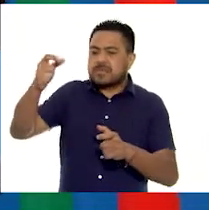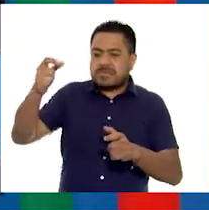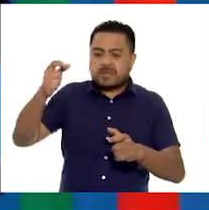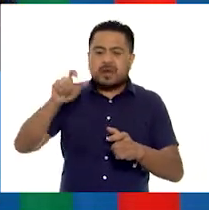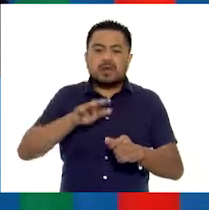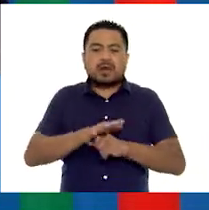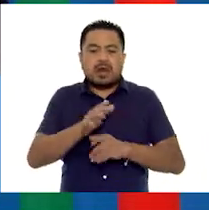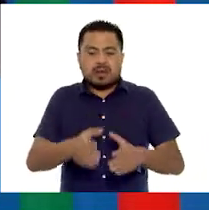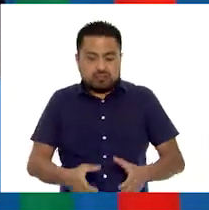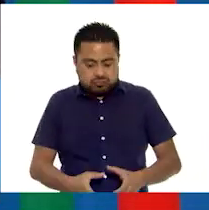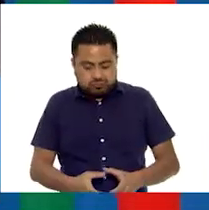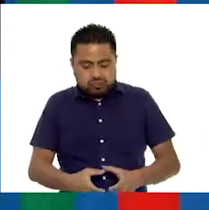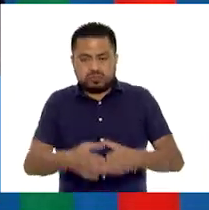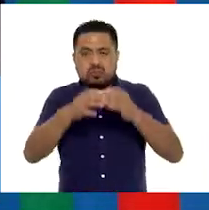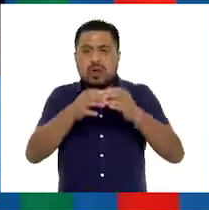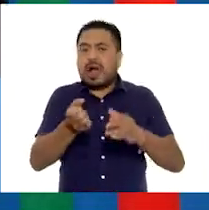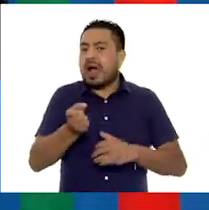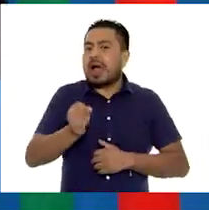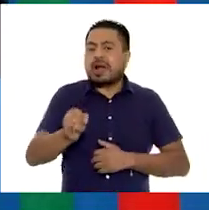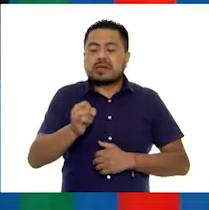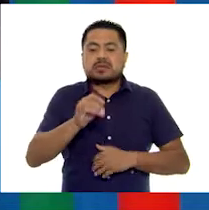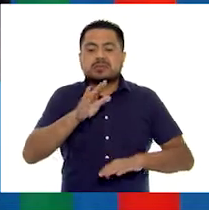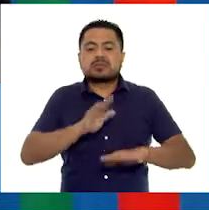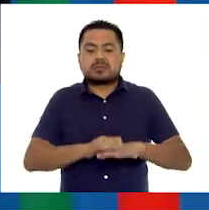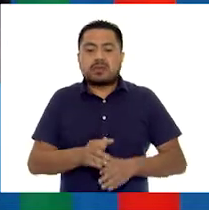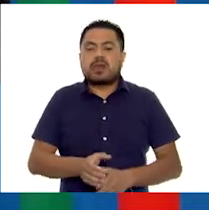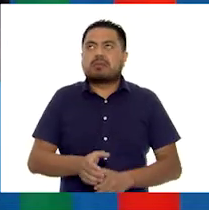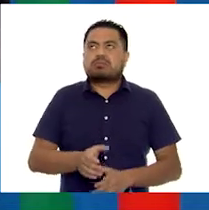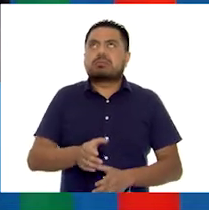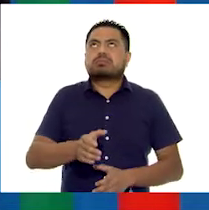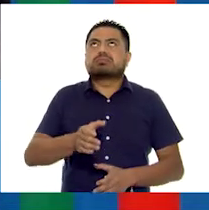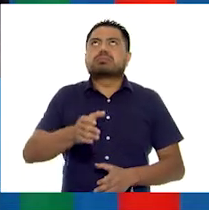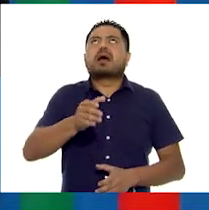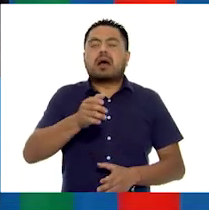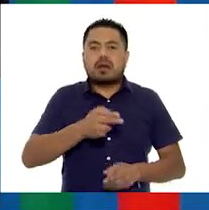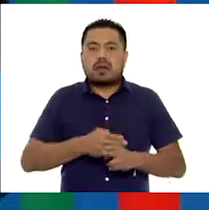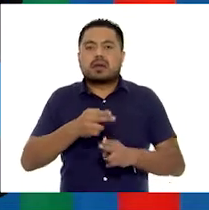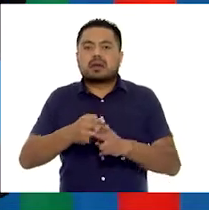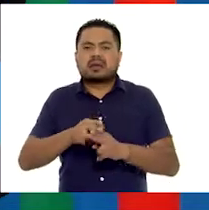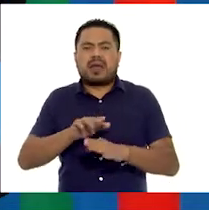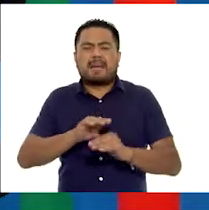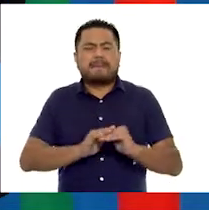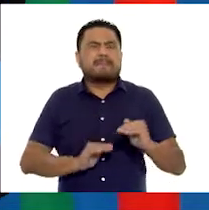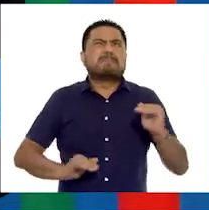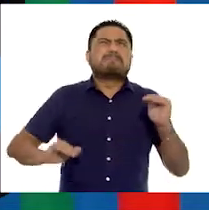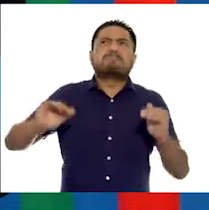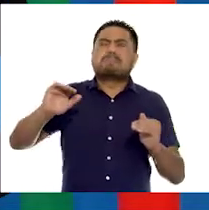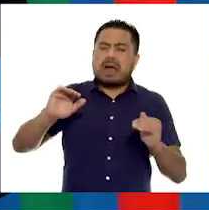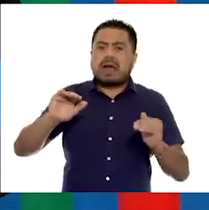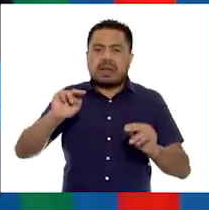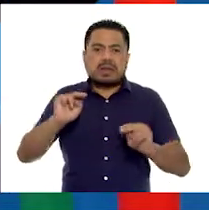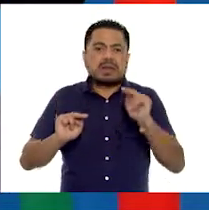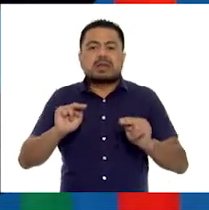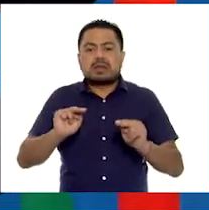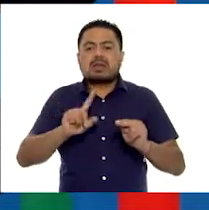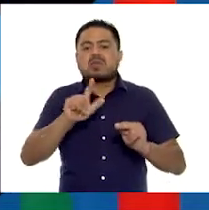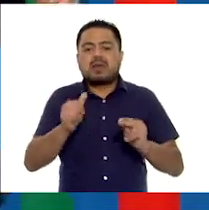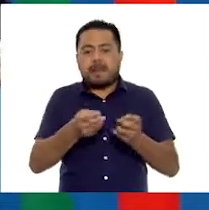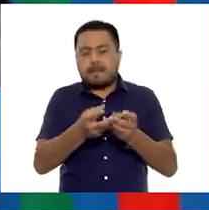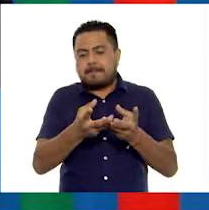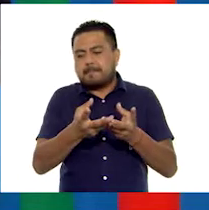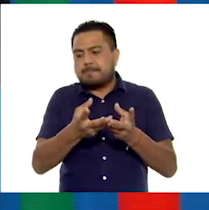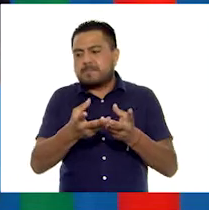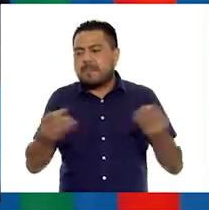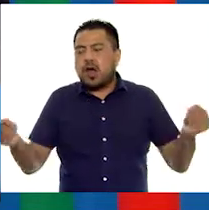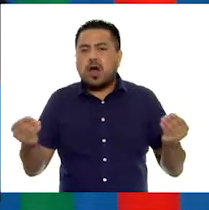la torre de esa manera la torre crece y crece y crece hasta alcanzar su máximo animal nivel y luego type